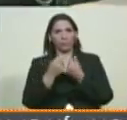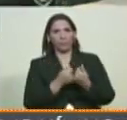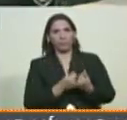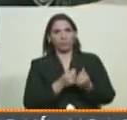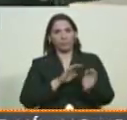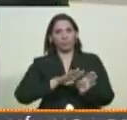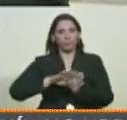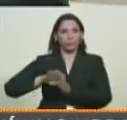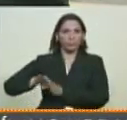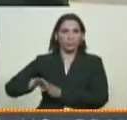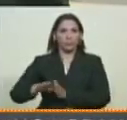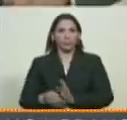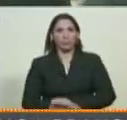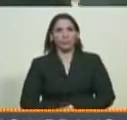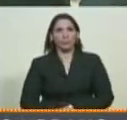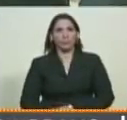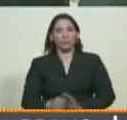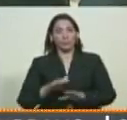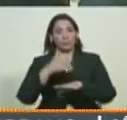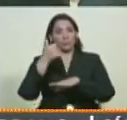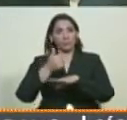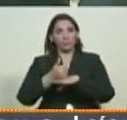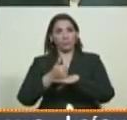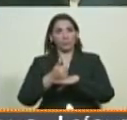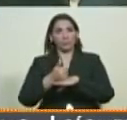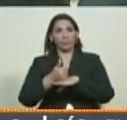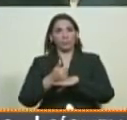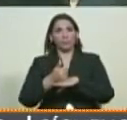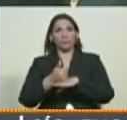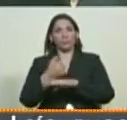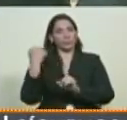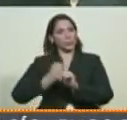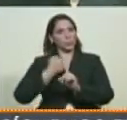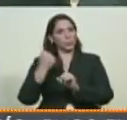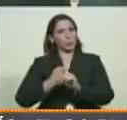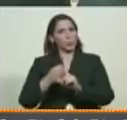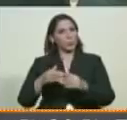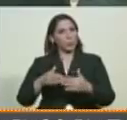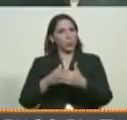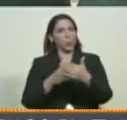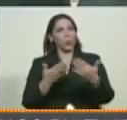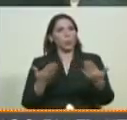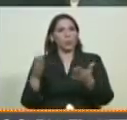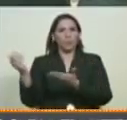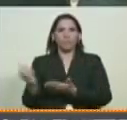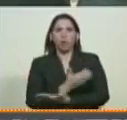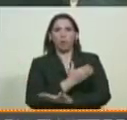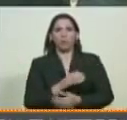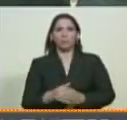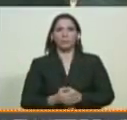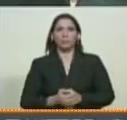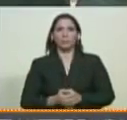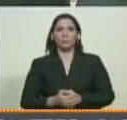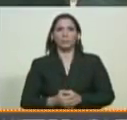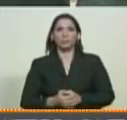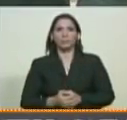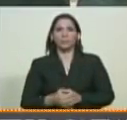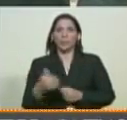Vamos a cambiar de materia, porque el fiscal general de la República continúa en lucha anticorrupción con tramas que vincula a la estatal petrolera